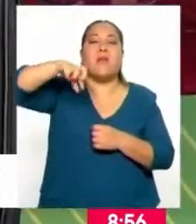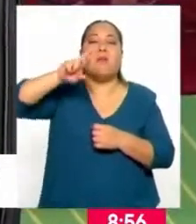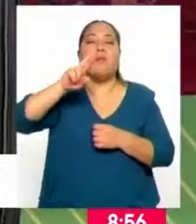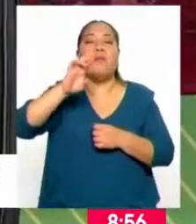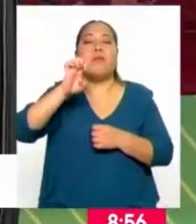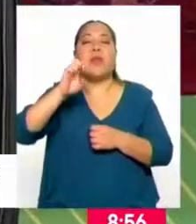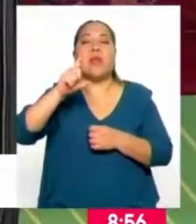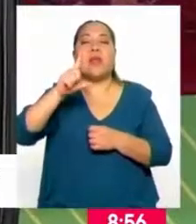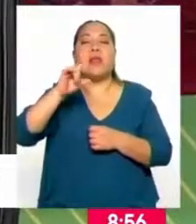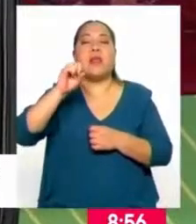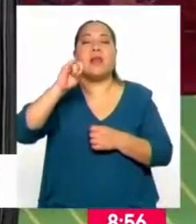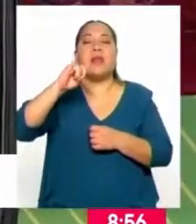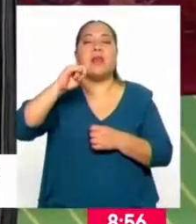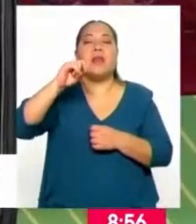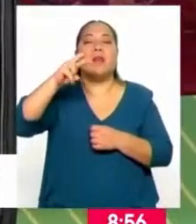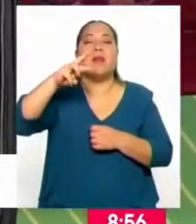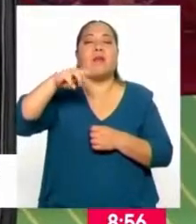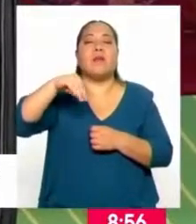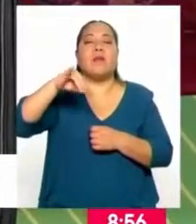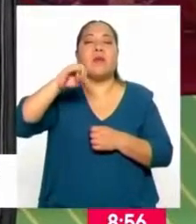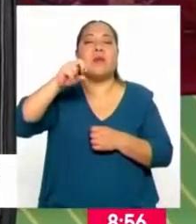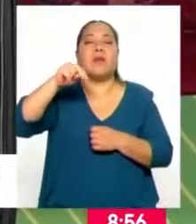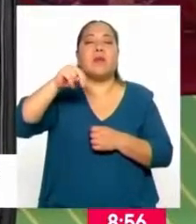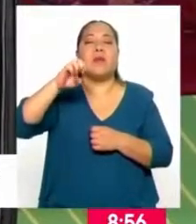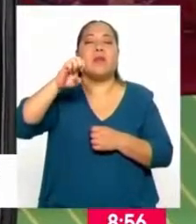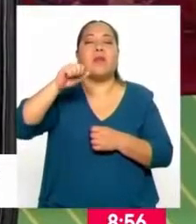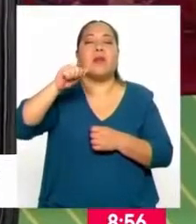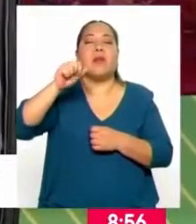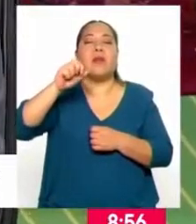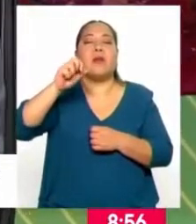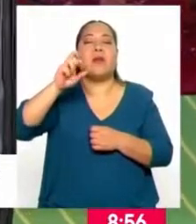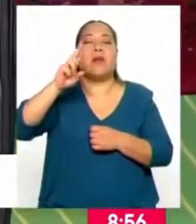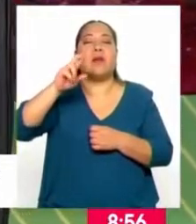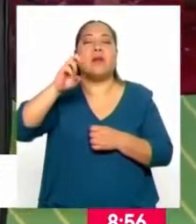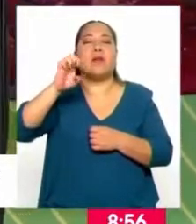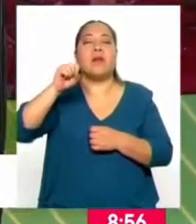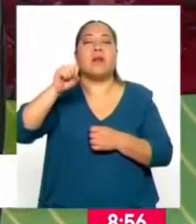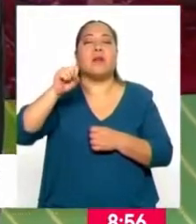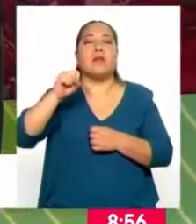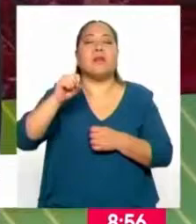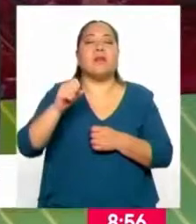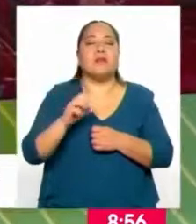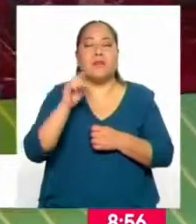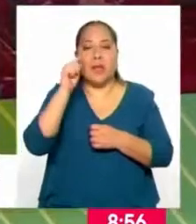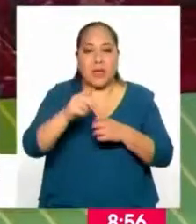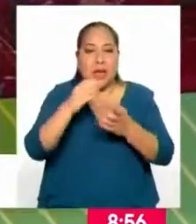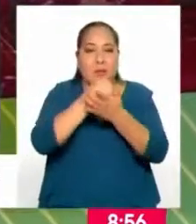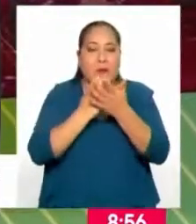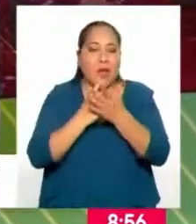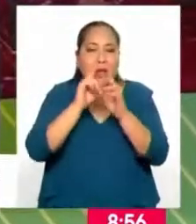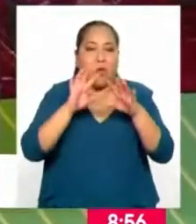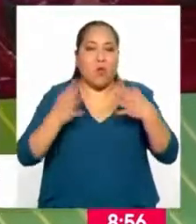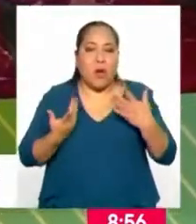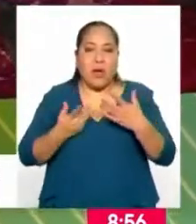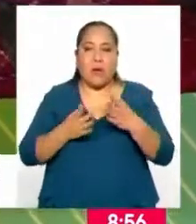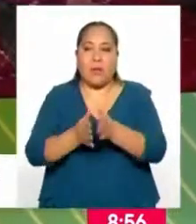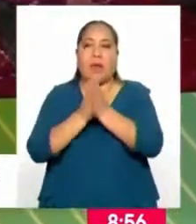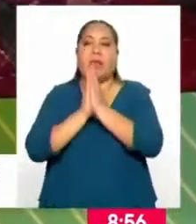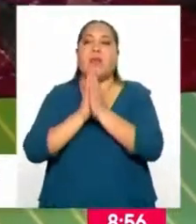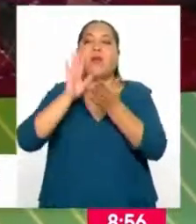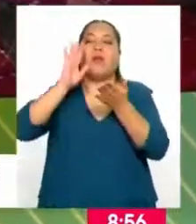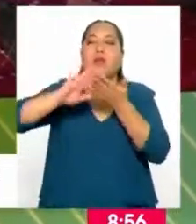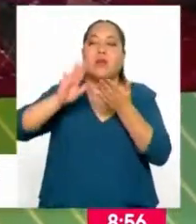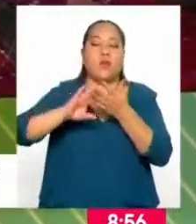casos en relación al presidente de la República están en diligencias preliminares. Esa es la fase donde todavía no hay imputación, no